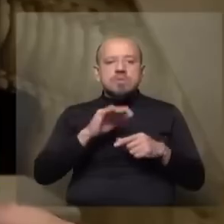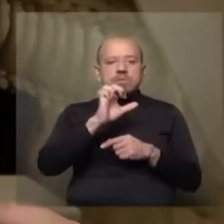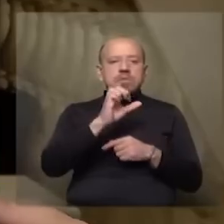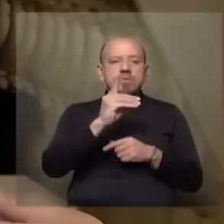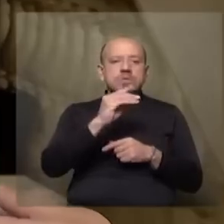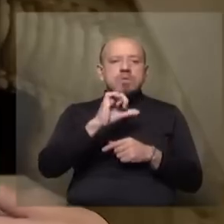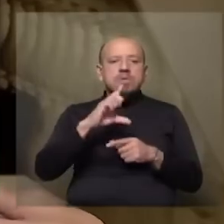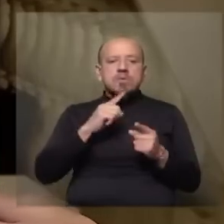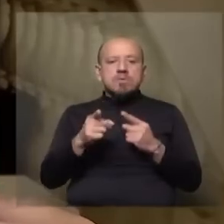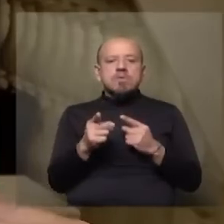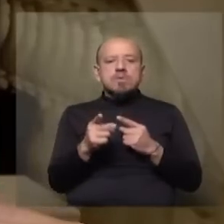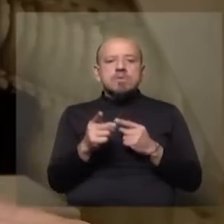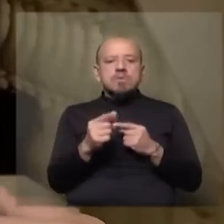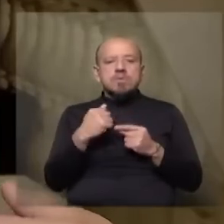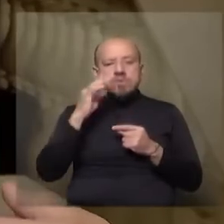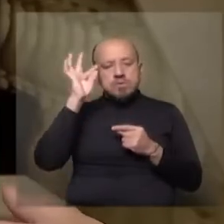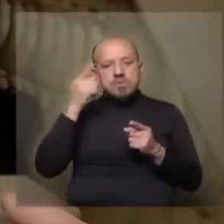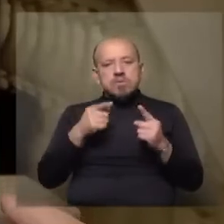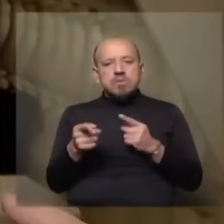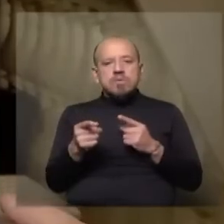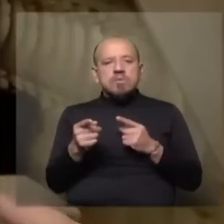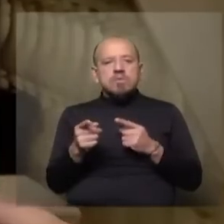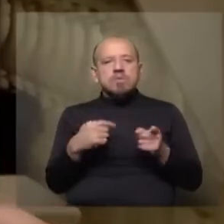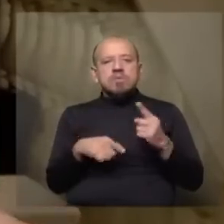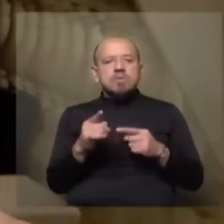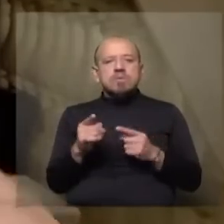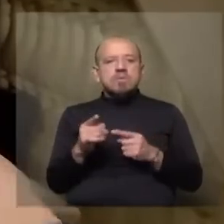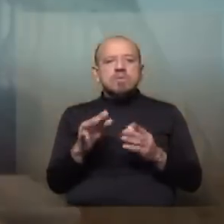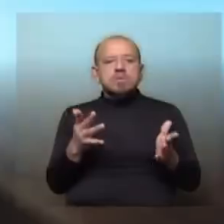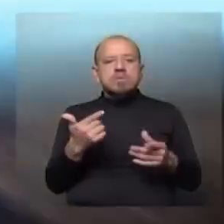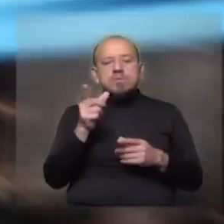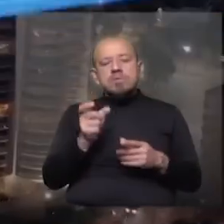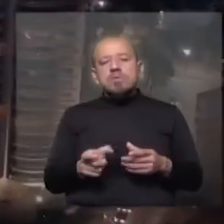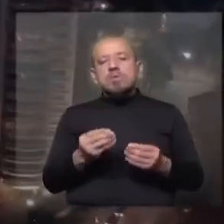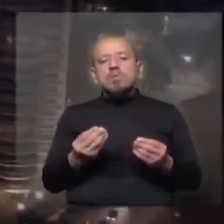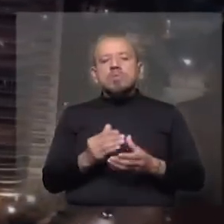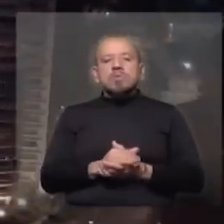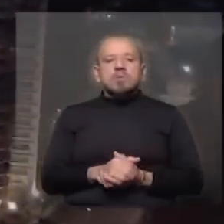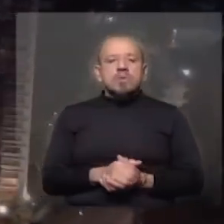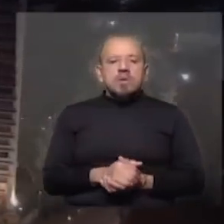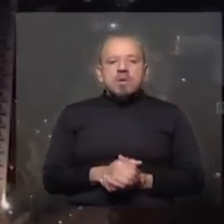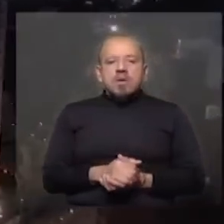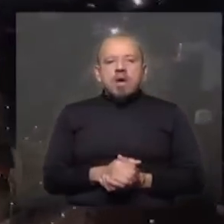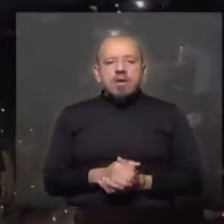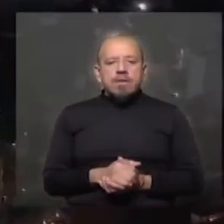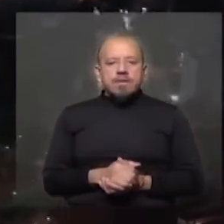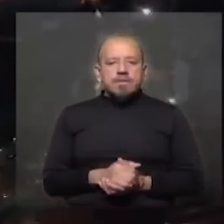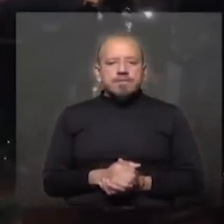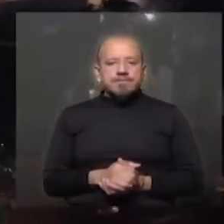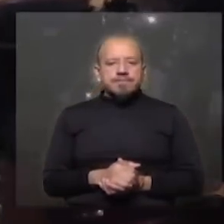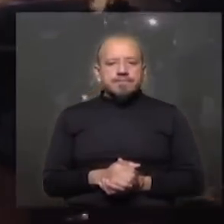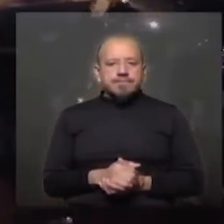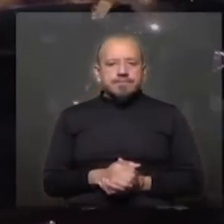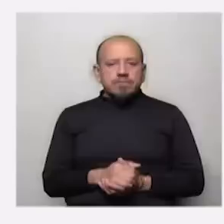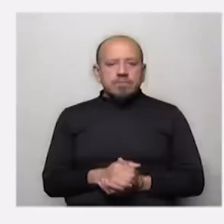y después cada cual yo creo que hará hará las consideraciones del caso a nivel personal comoo lo ve presentó antel conecta